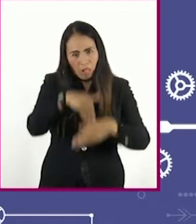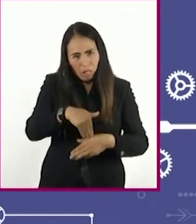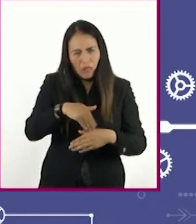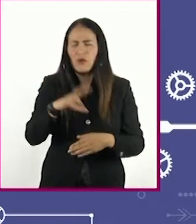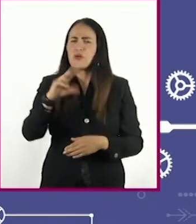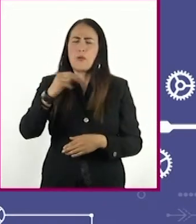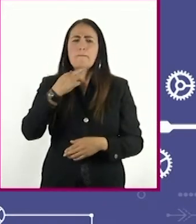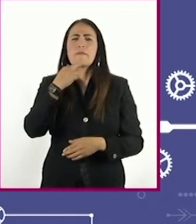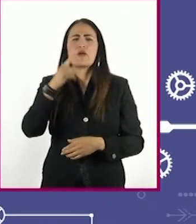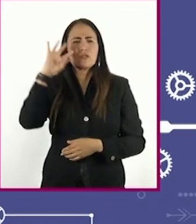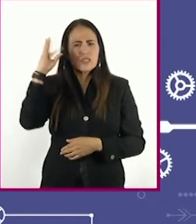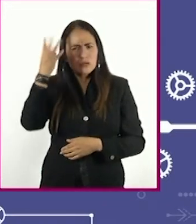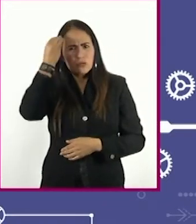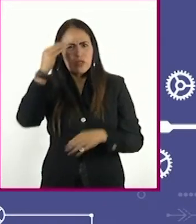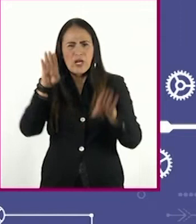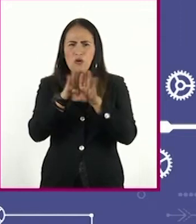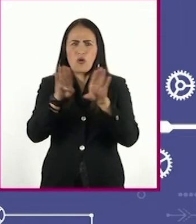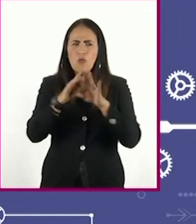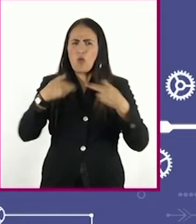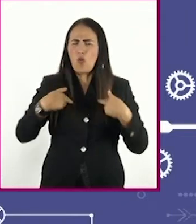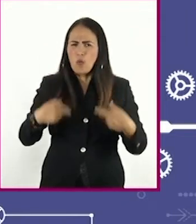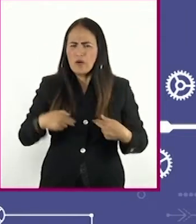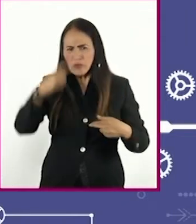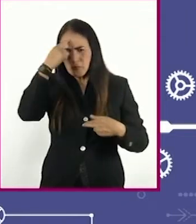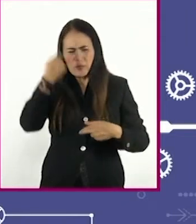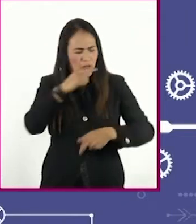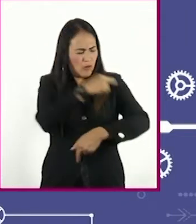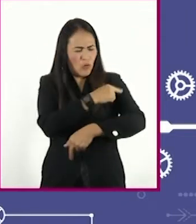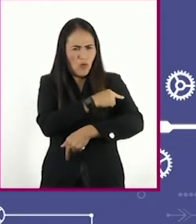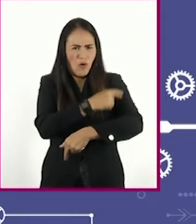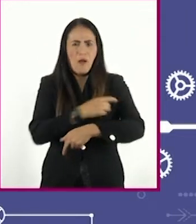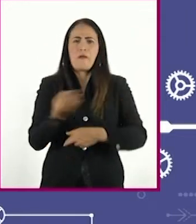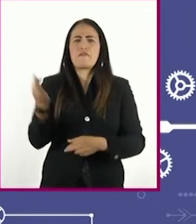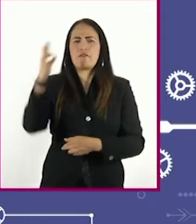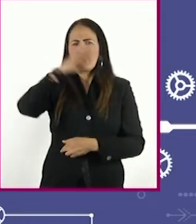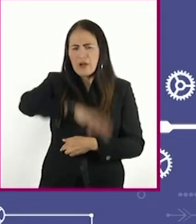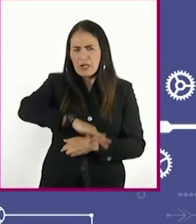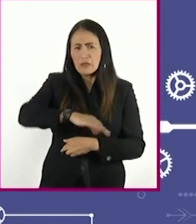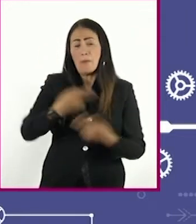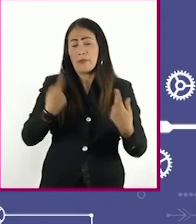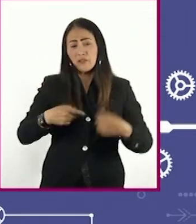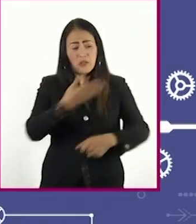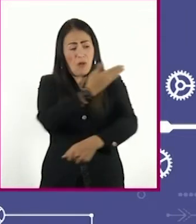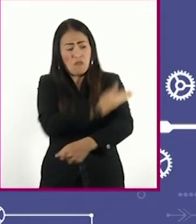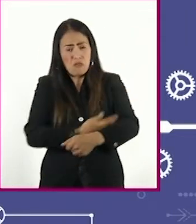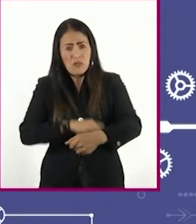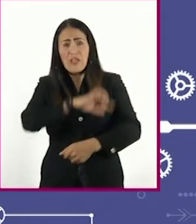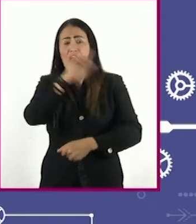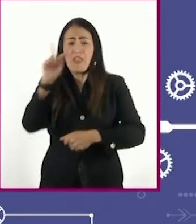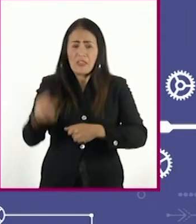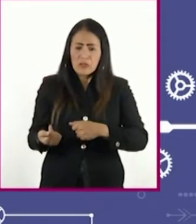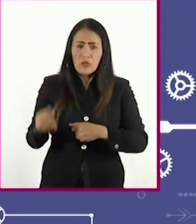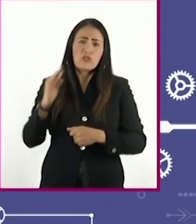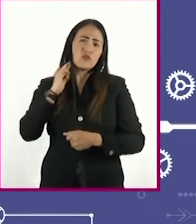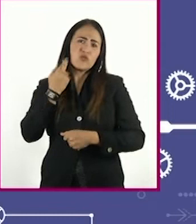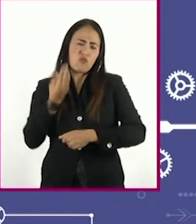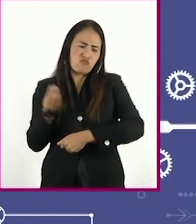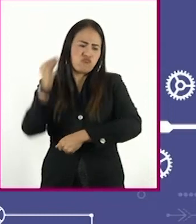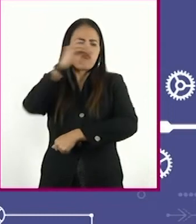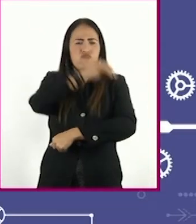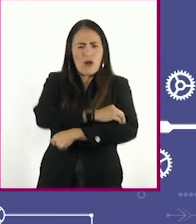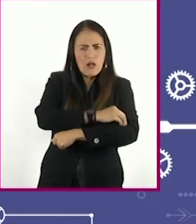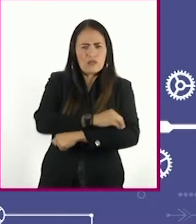más humanos al desarrollar prótesis de brazos para amputados, pruebas